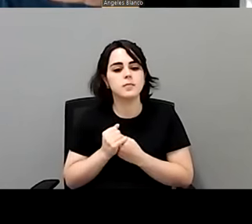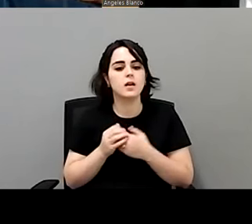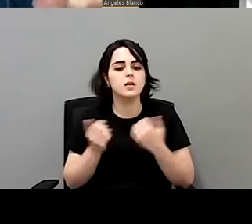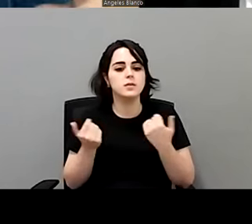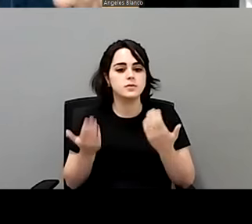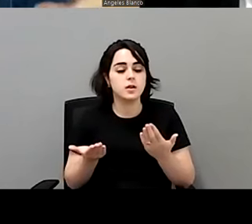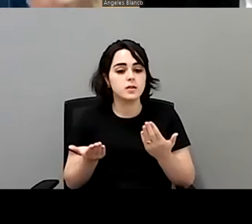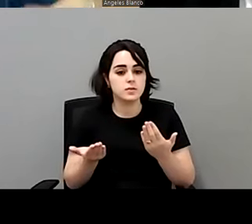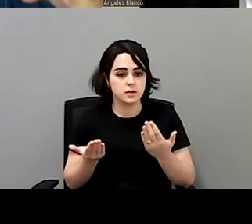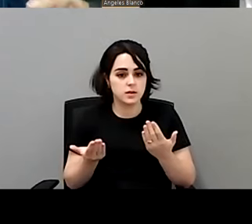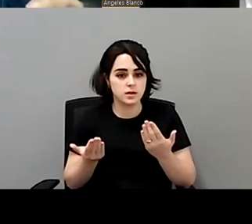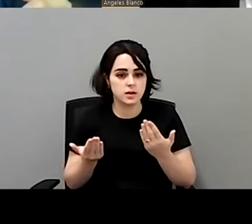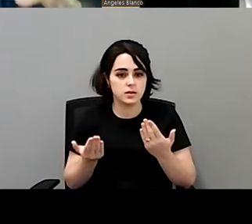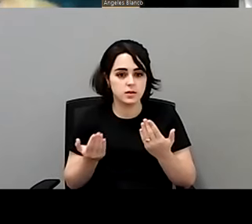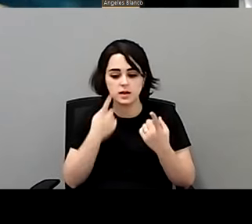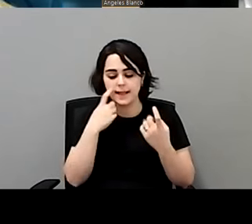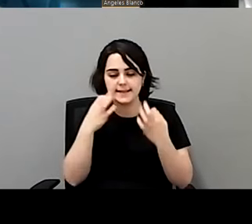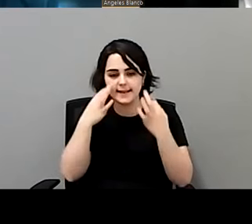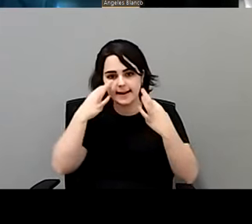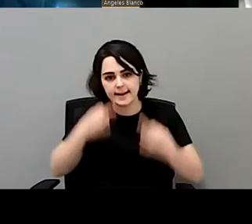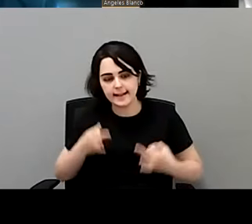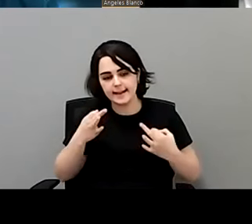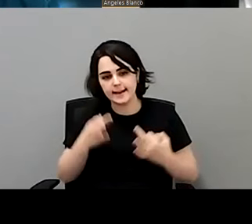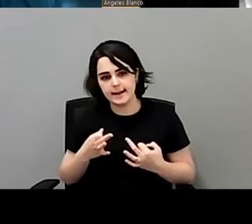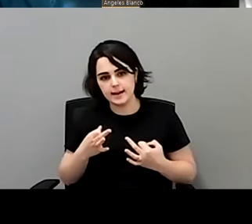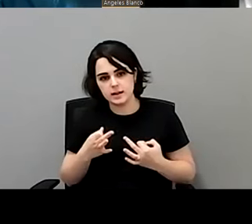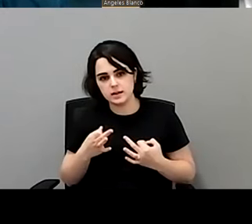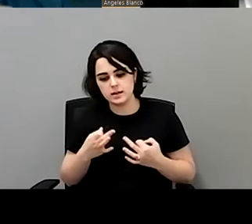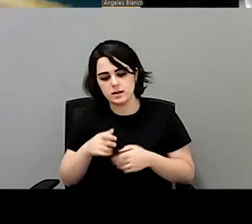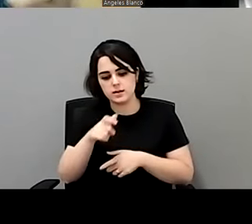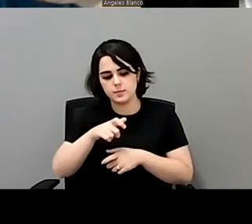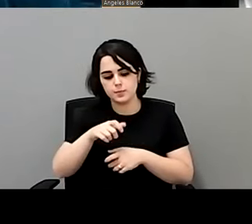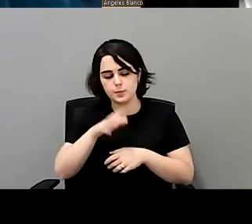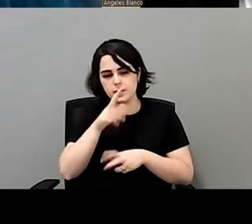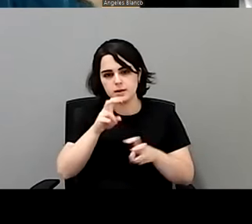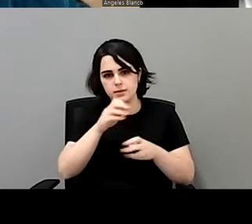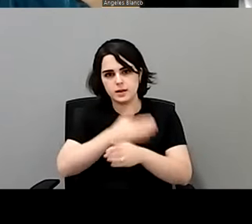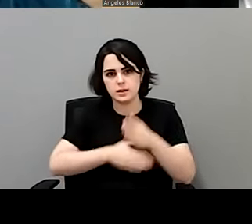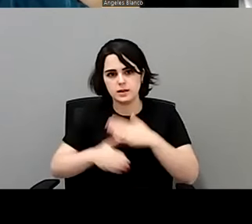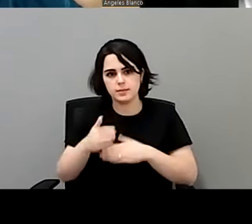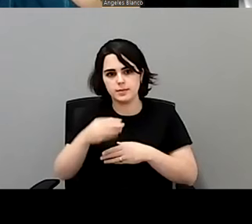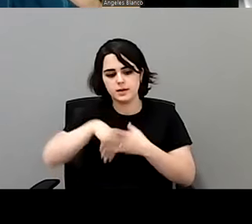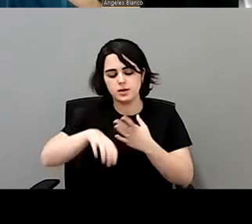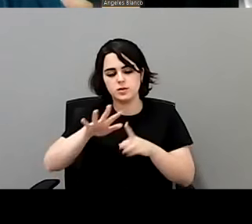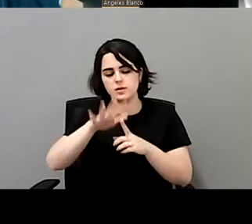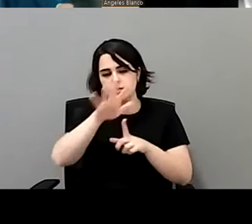Entonces, las grandes entidades del ámbito de la discapacidad en el Estado,